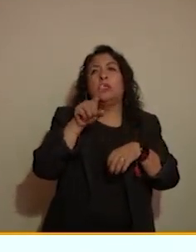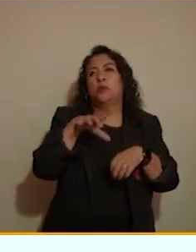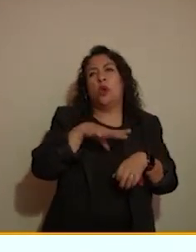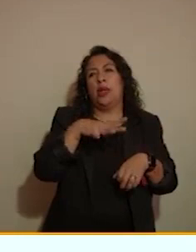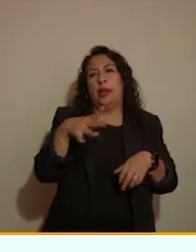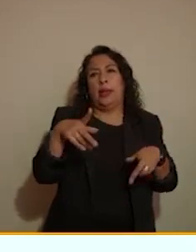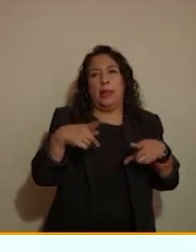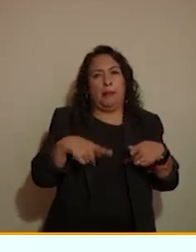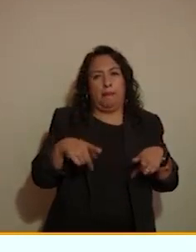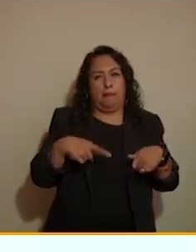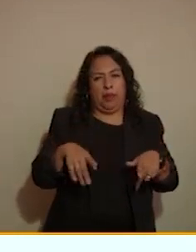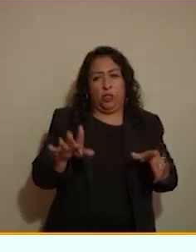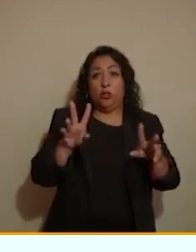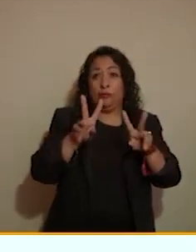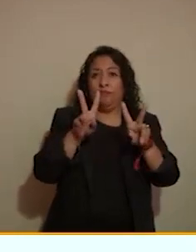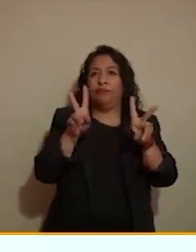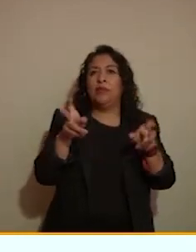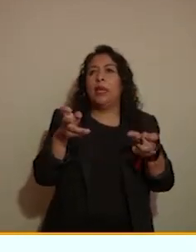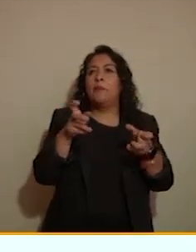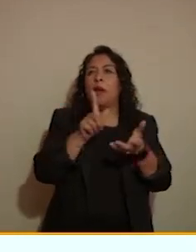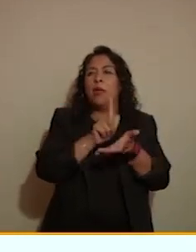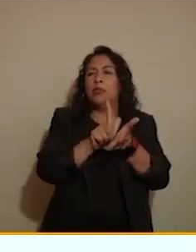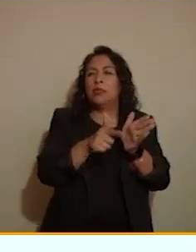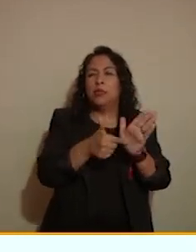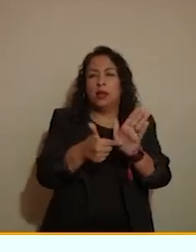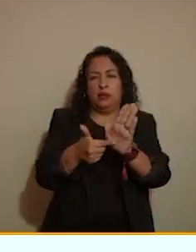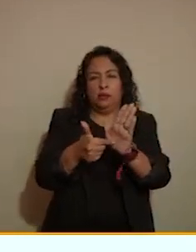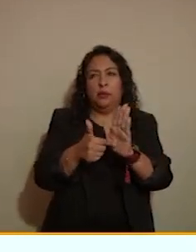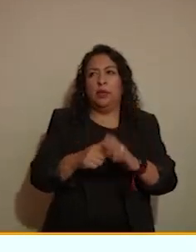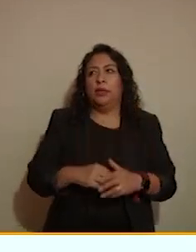general. Es un tema de transparencia también.